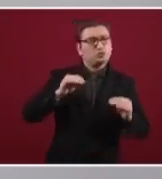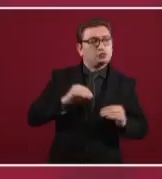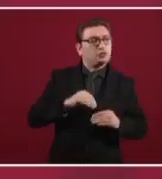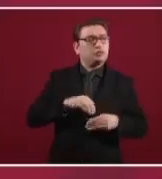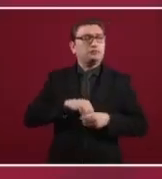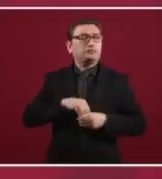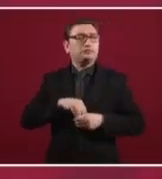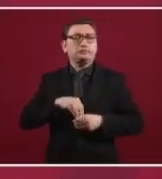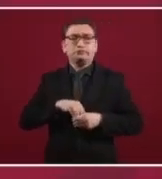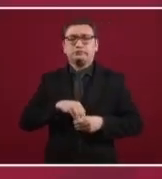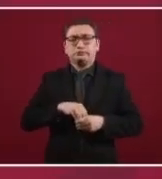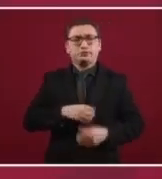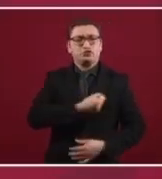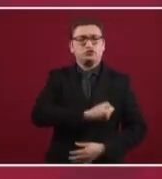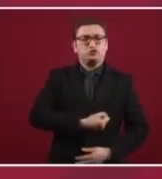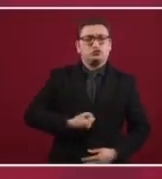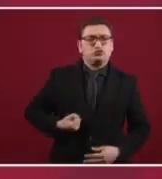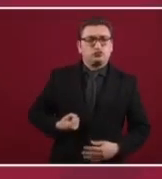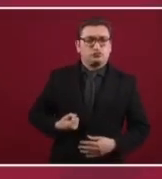y no decían nada,